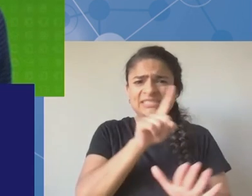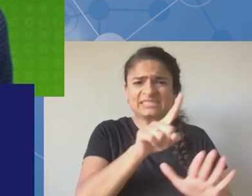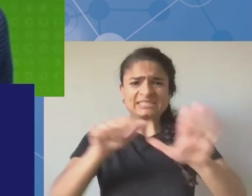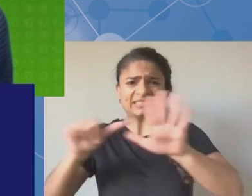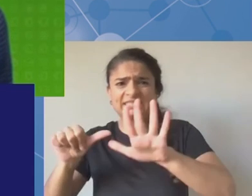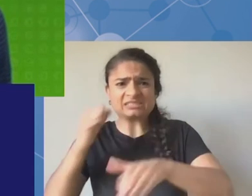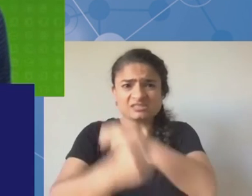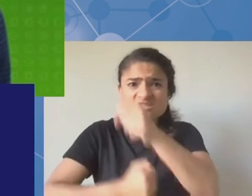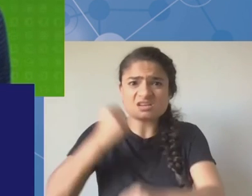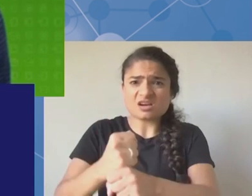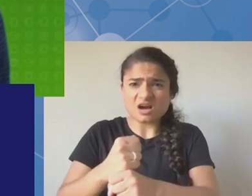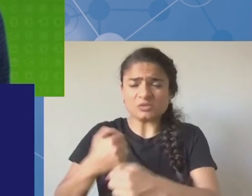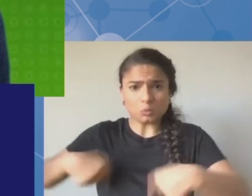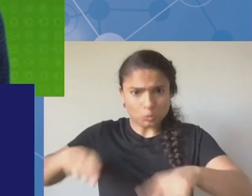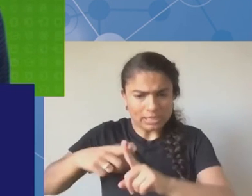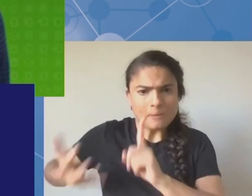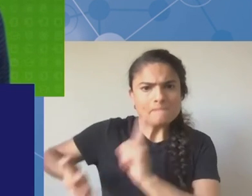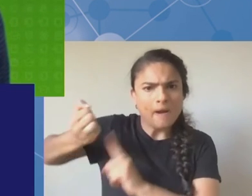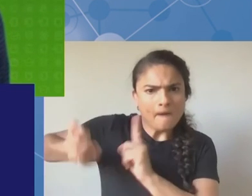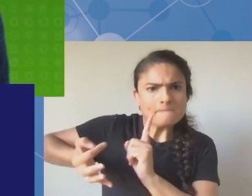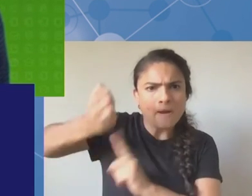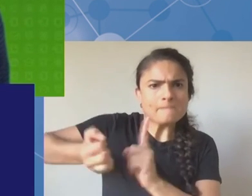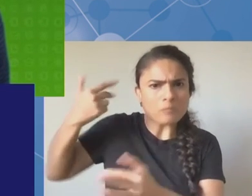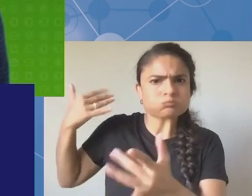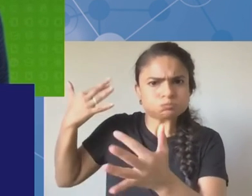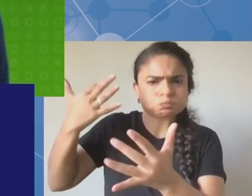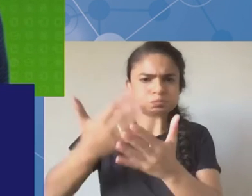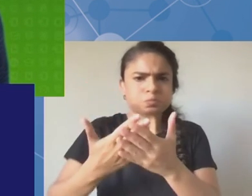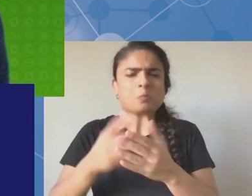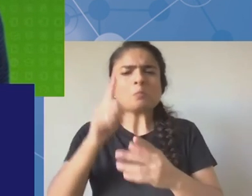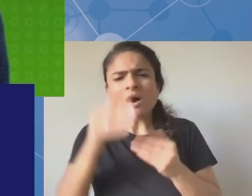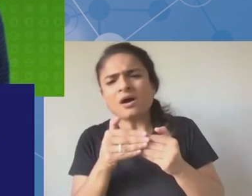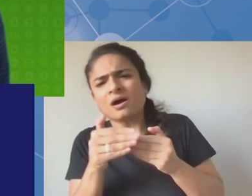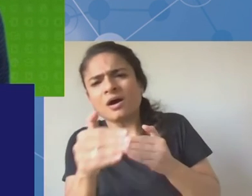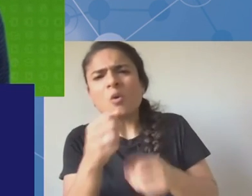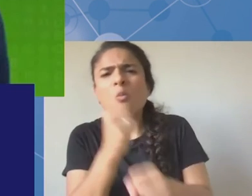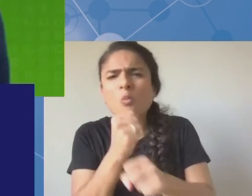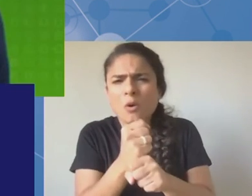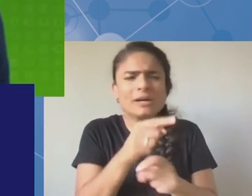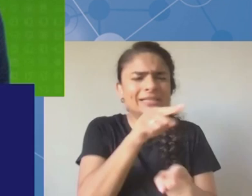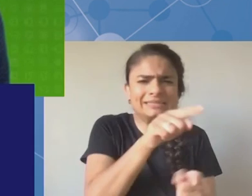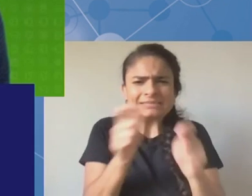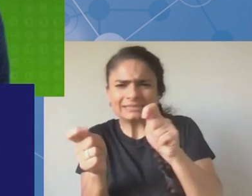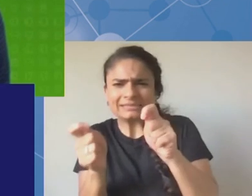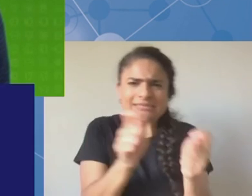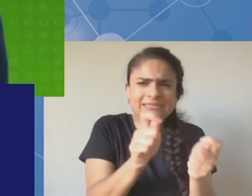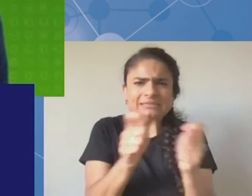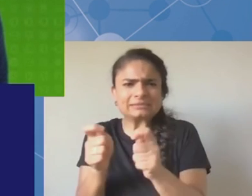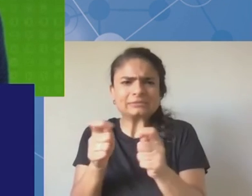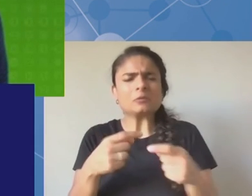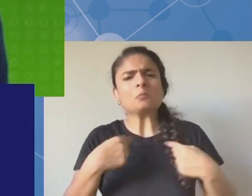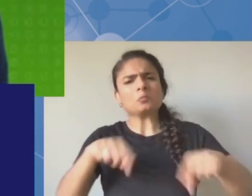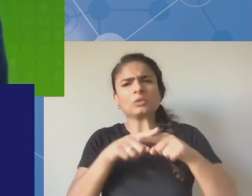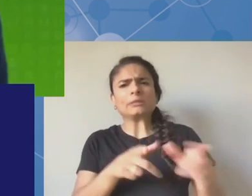Ha sido para mí muy inspirador el poder conocer el trabajo de los distintos grupos del